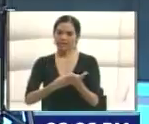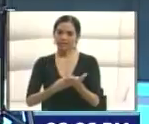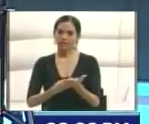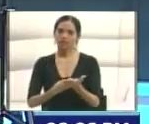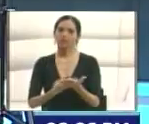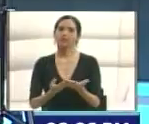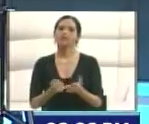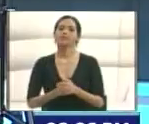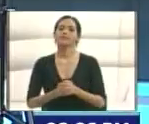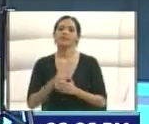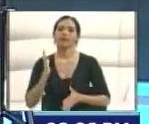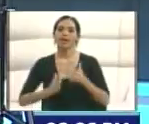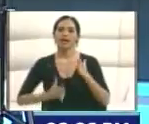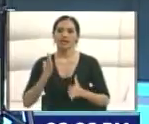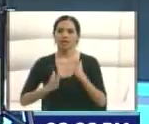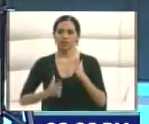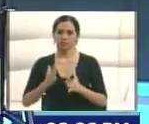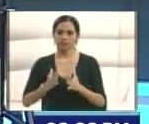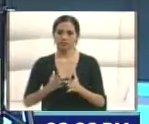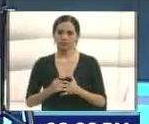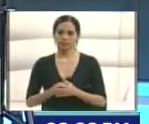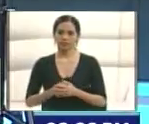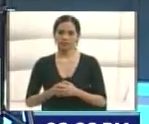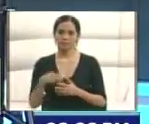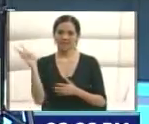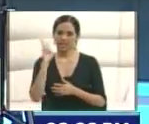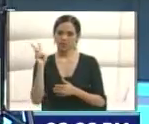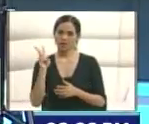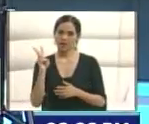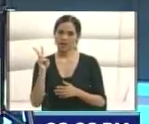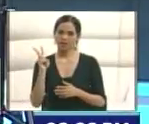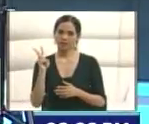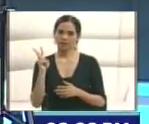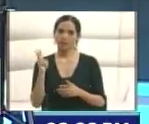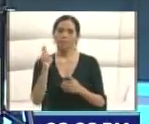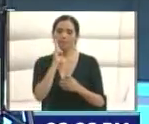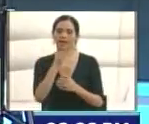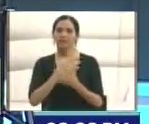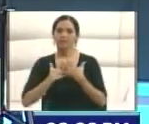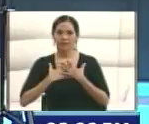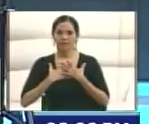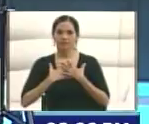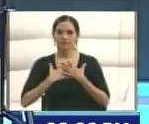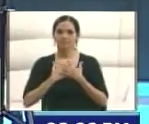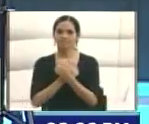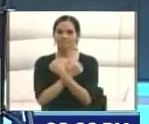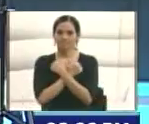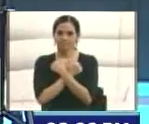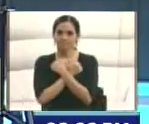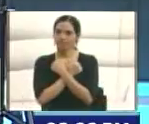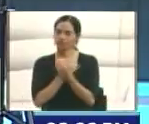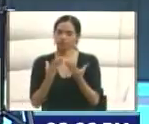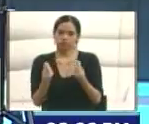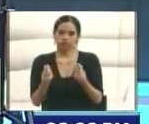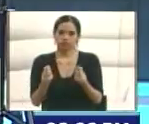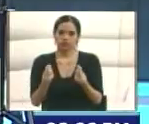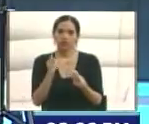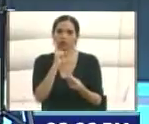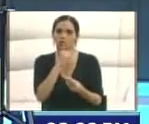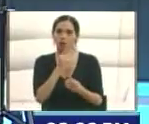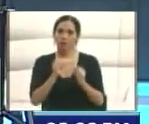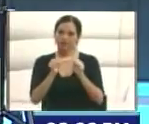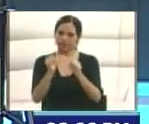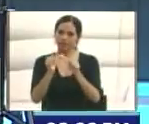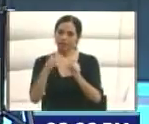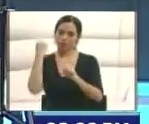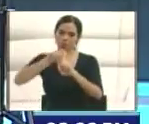vuestro cayendo y corriendo venezuela madre mía te amo en demasía y en tu nombre seguiremos